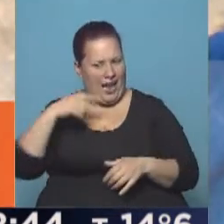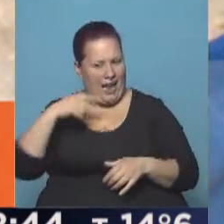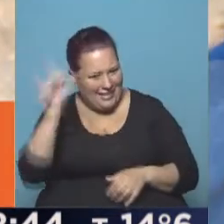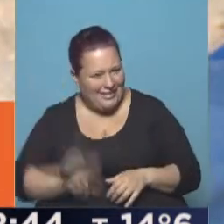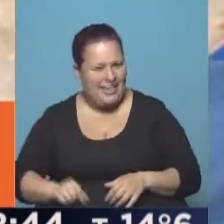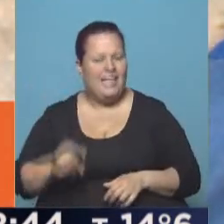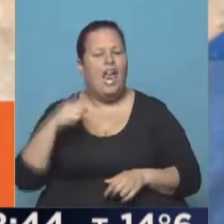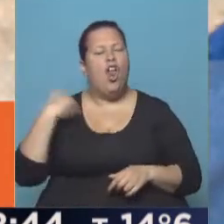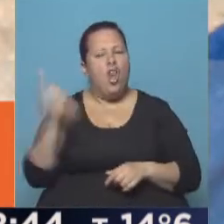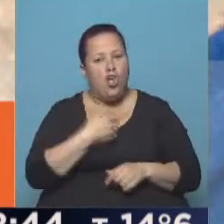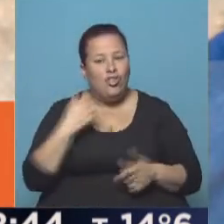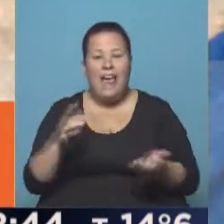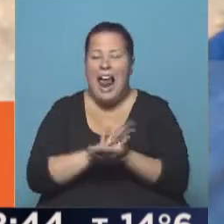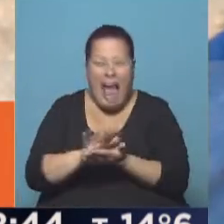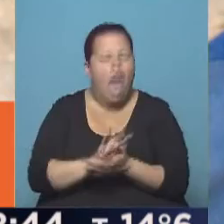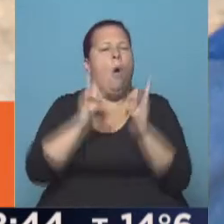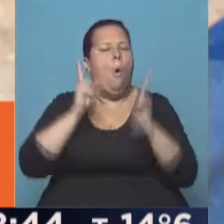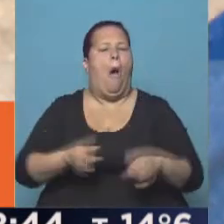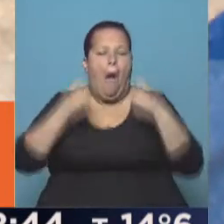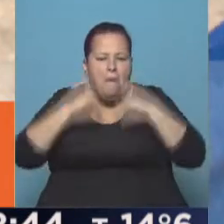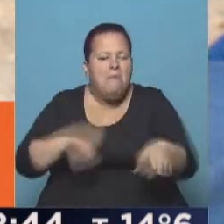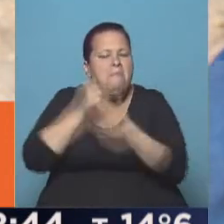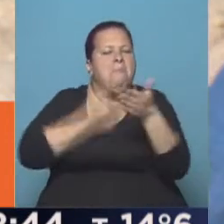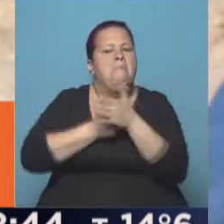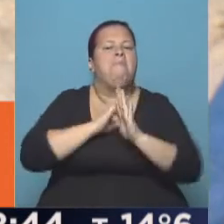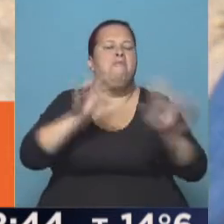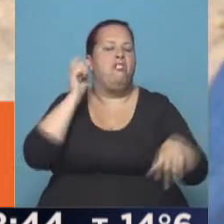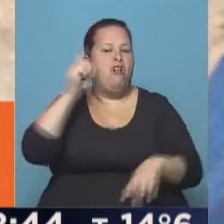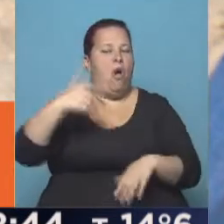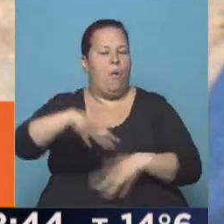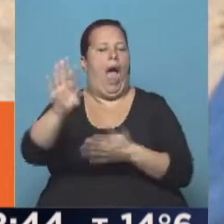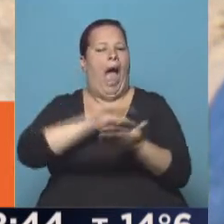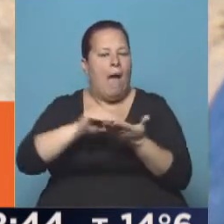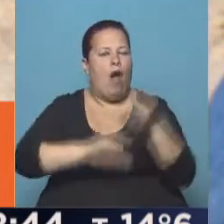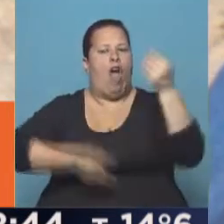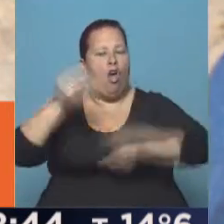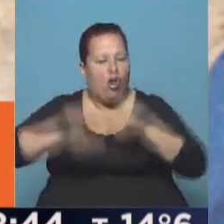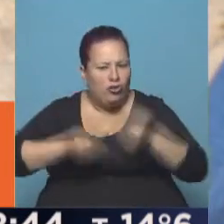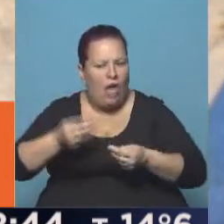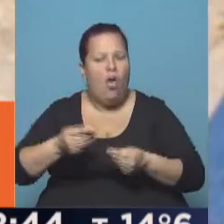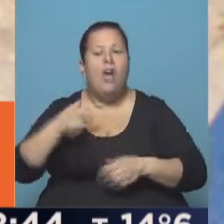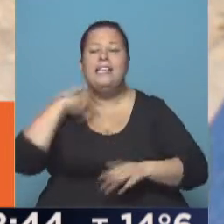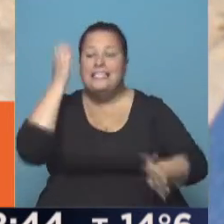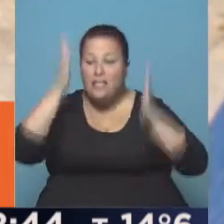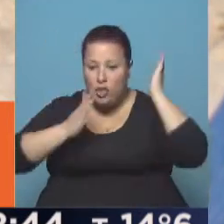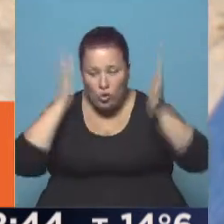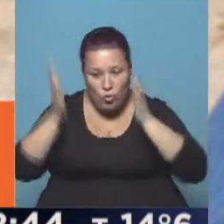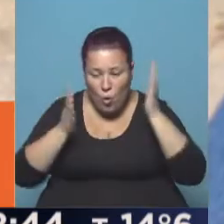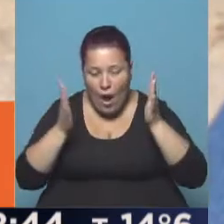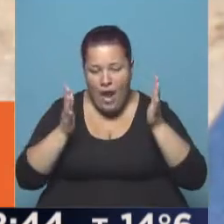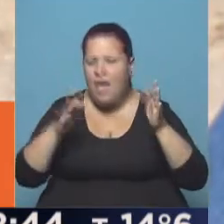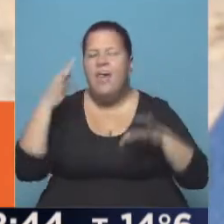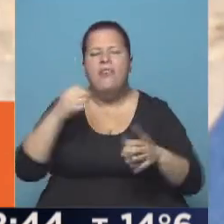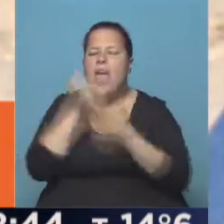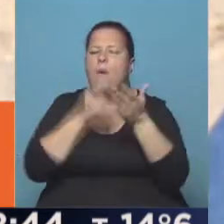que nosotros sin nada empezamos y hoy podemos decirle que ya vamos a tener abogados, contadores. Cuando uno sueña, hay